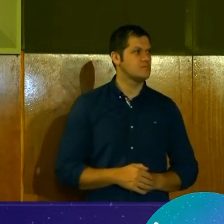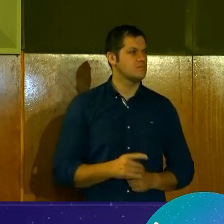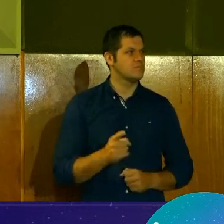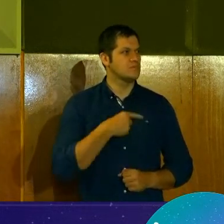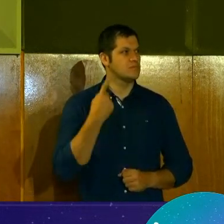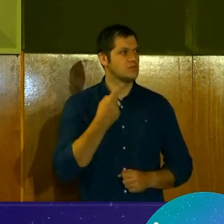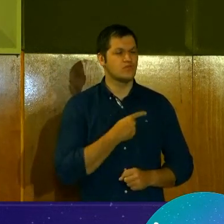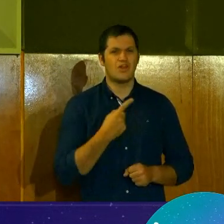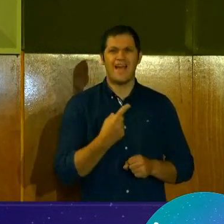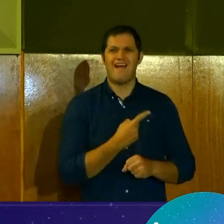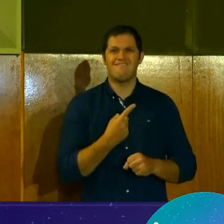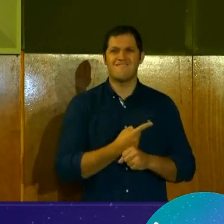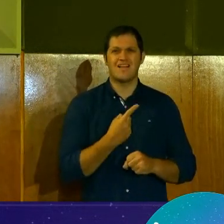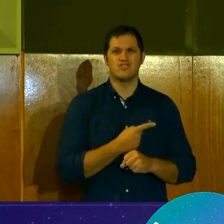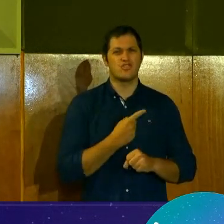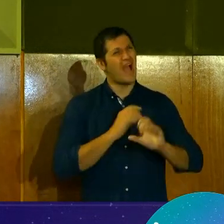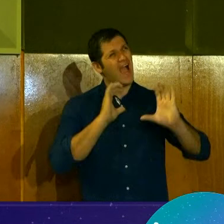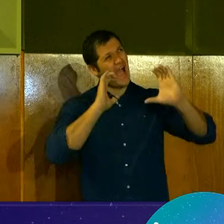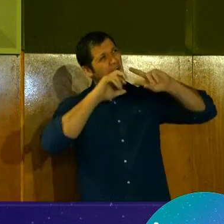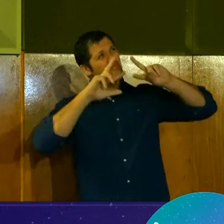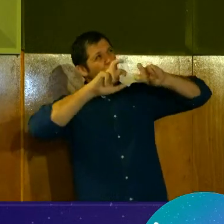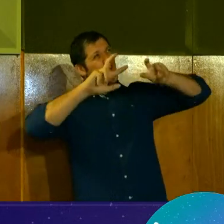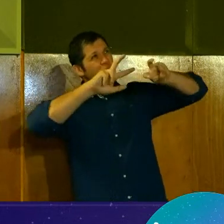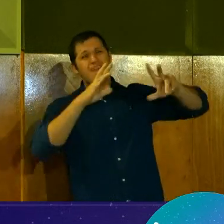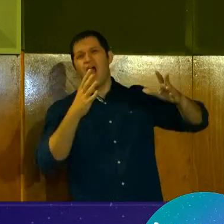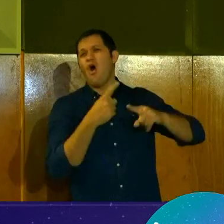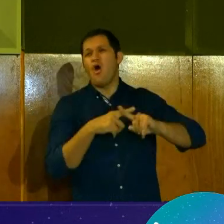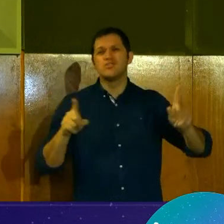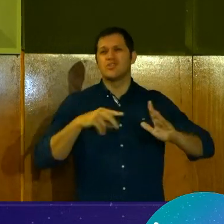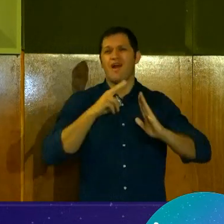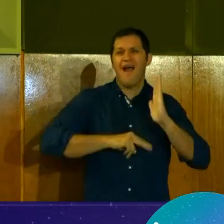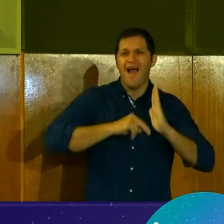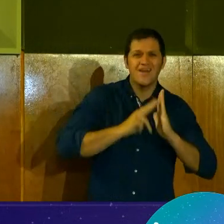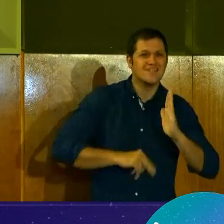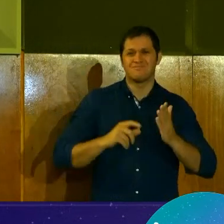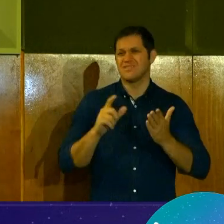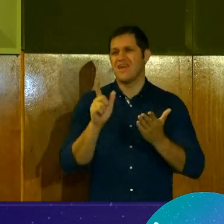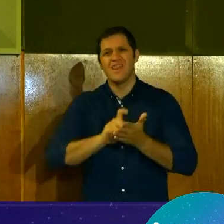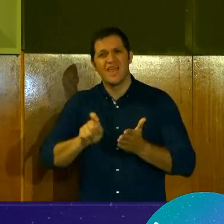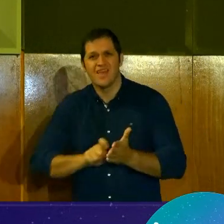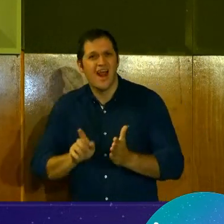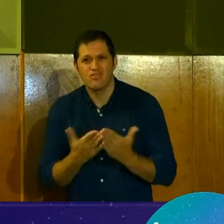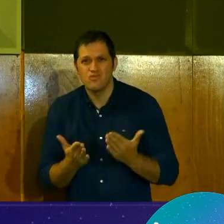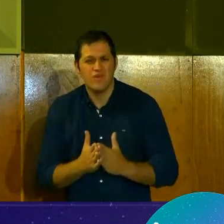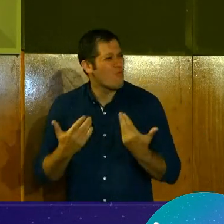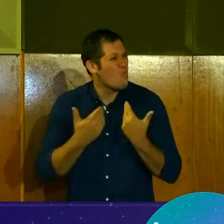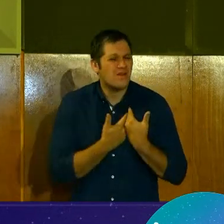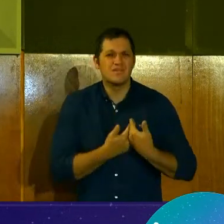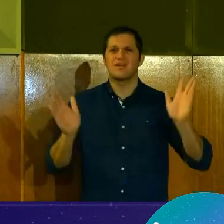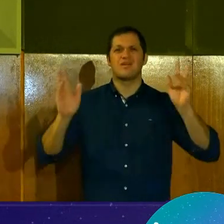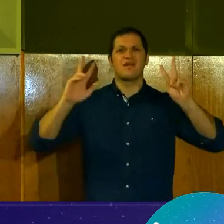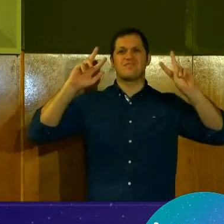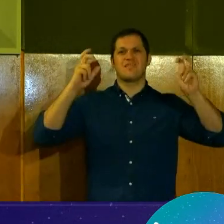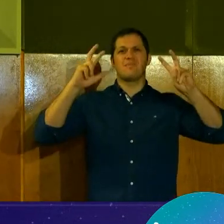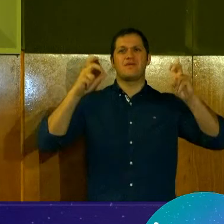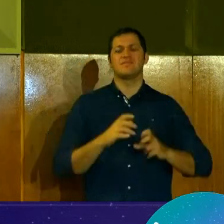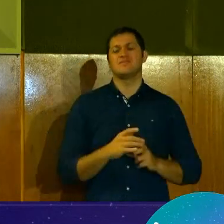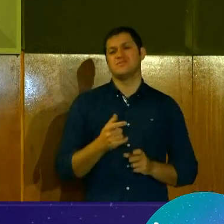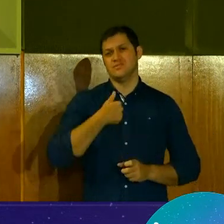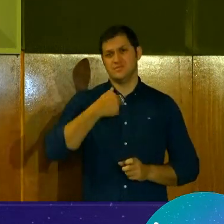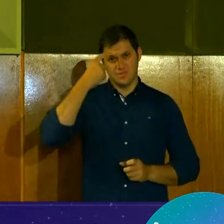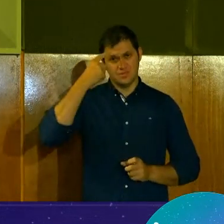pueden hacer porque no pueden querer superarse o que no pueden seguir esos caminos estamos